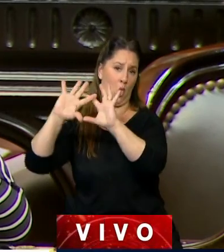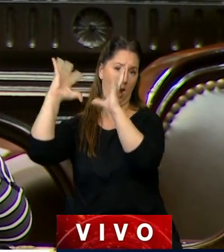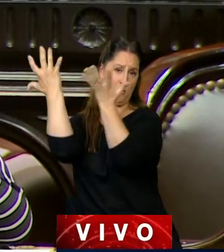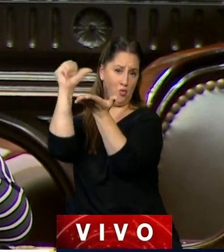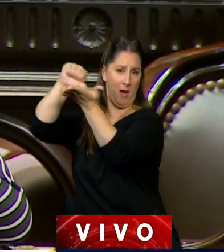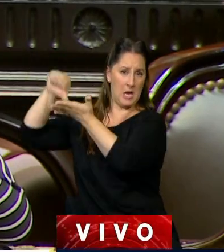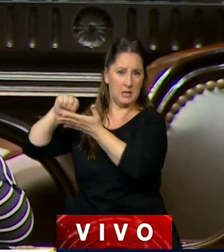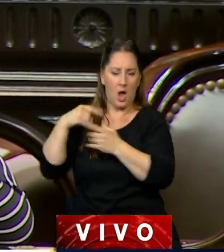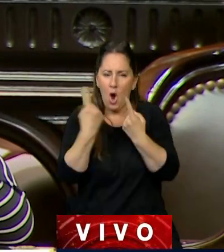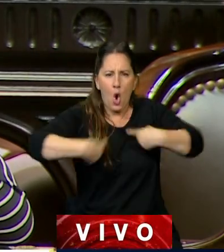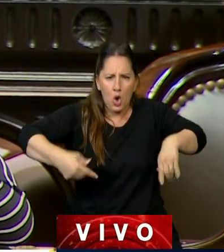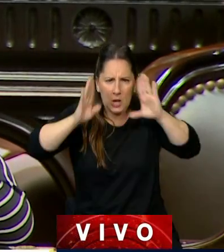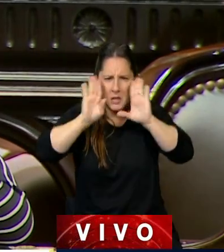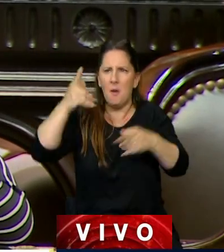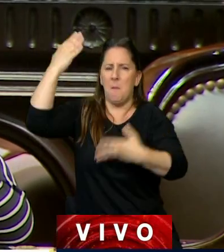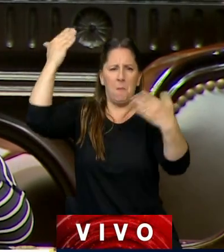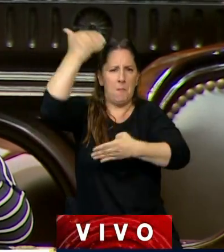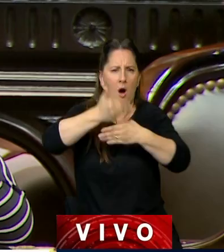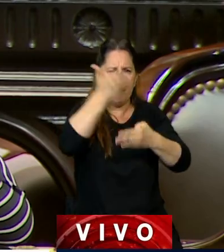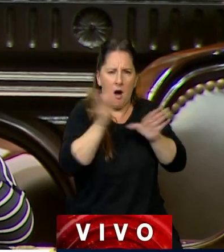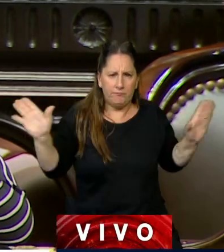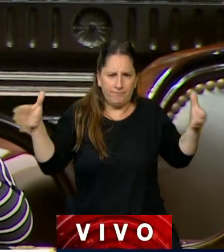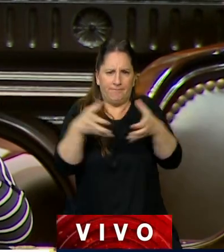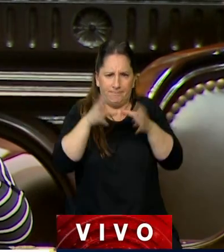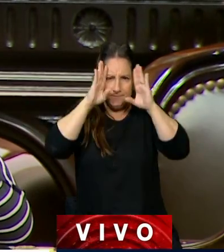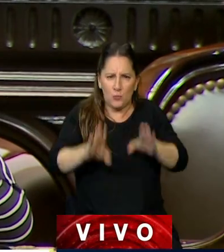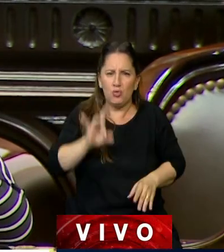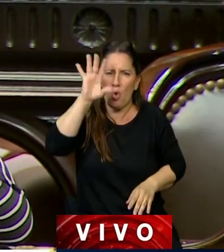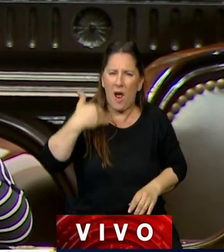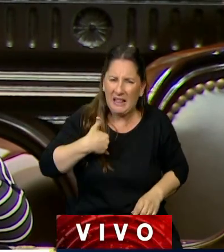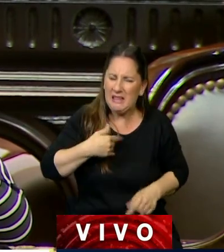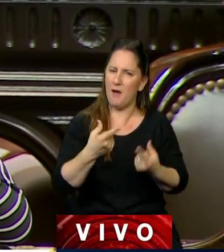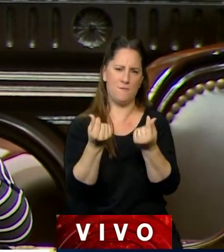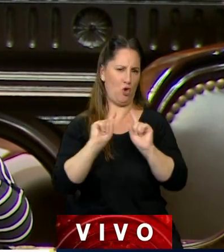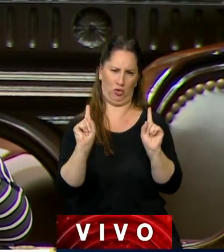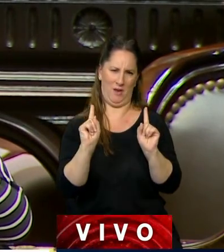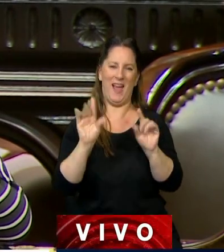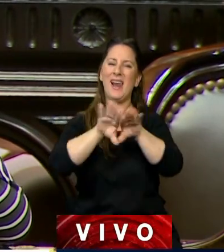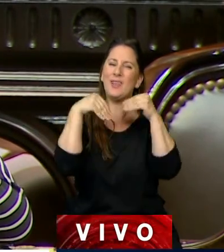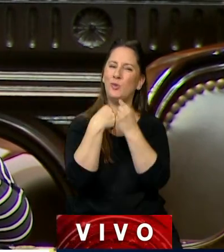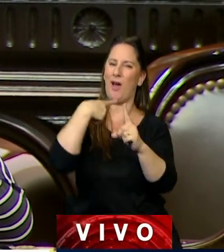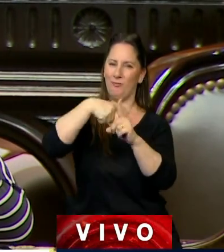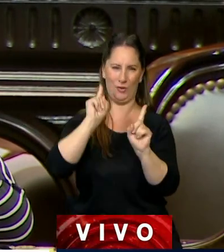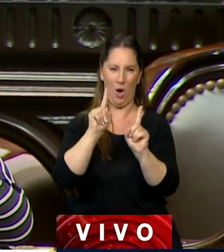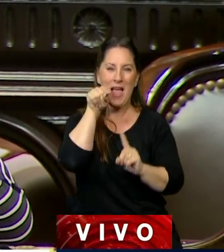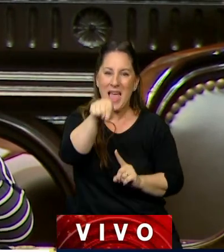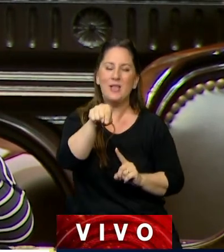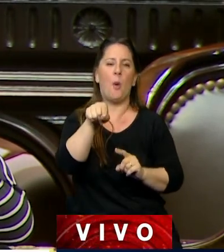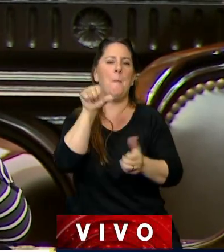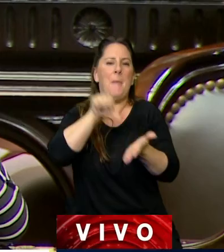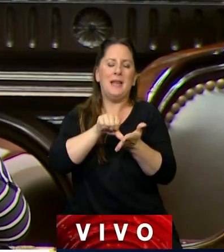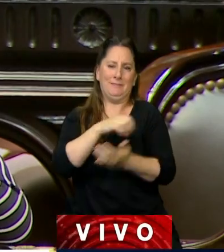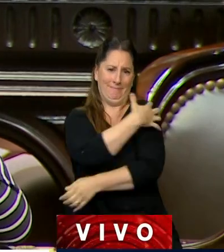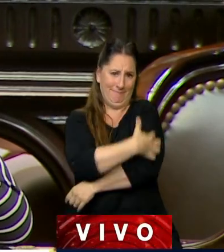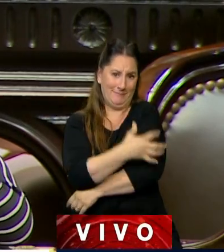de vivir con lo nuestro y cerrar fronteras no existe, no da resultado y solo hacen los países que tienen extremos grados de pobreza como